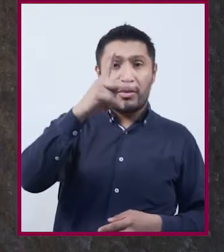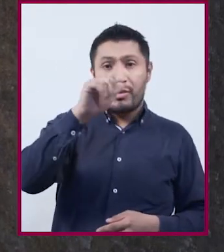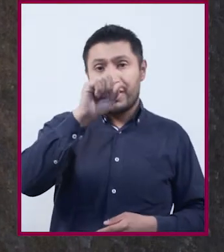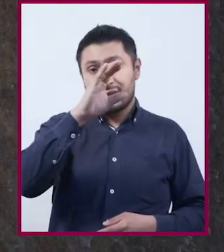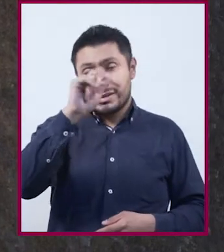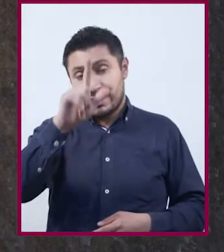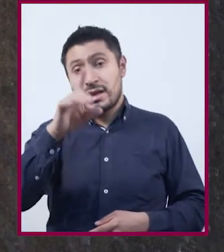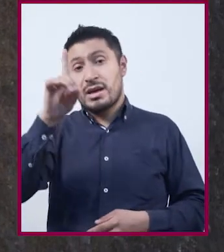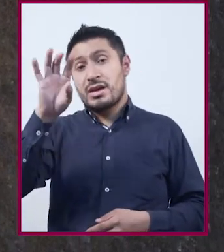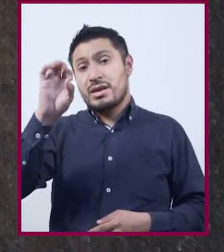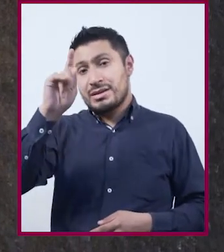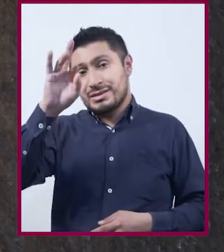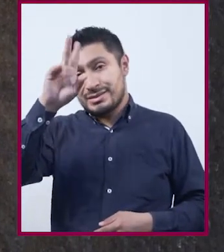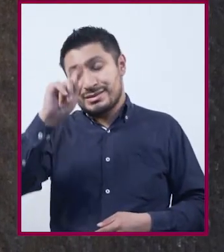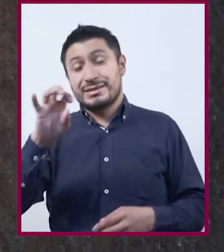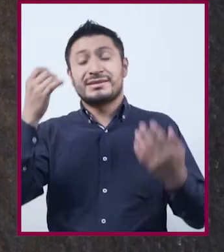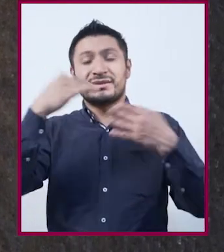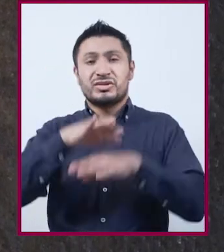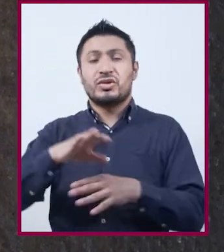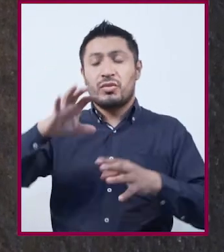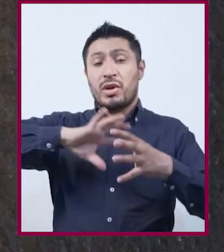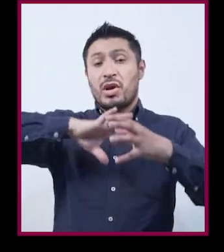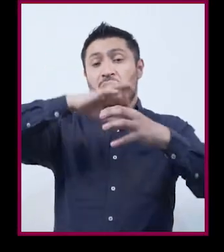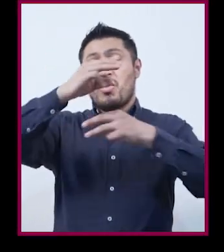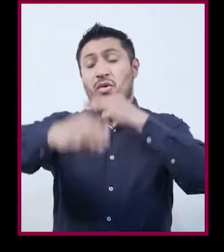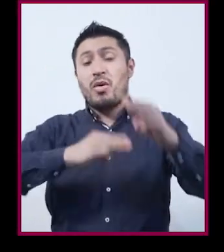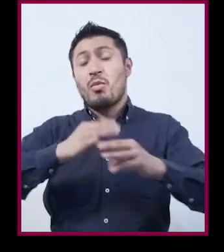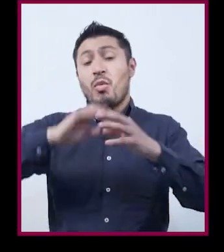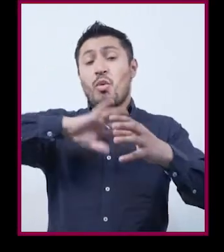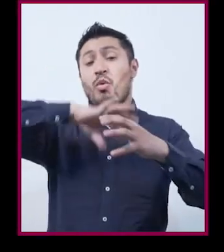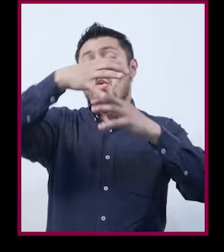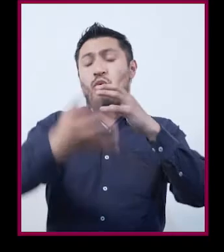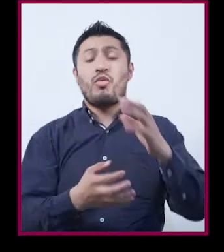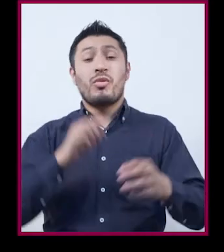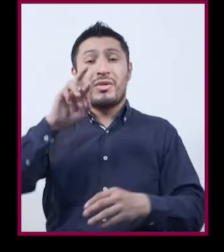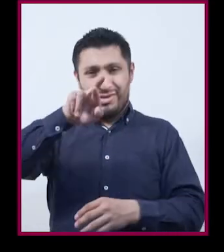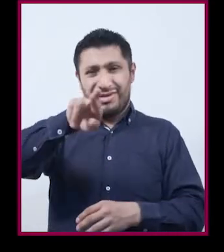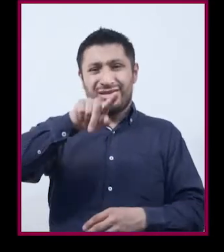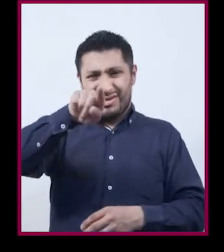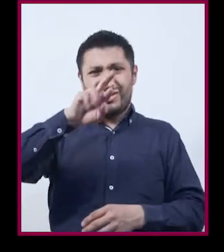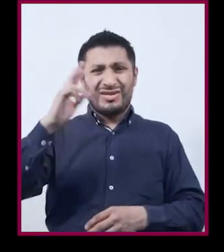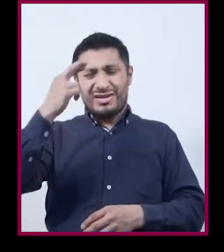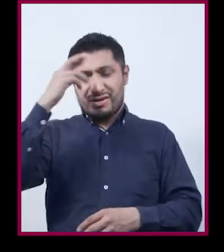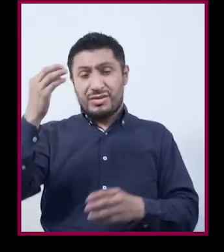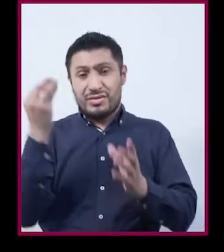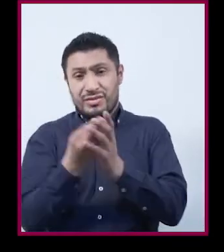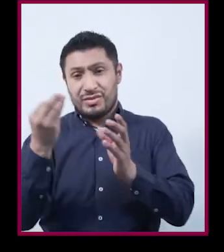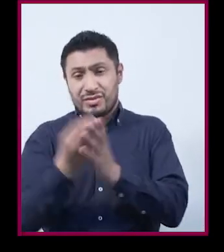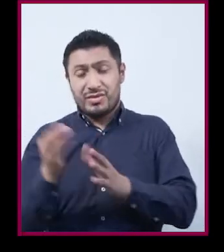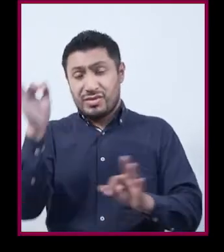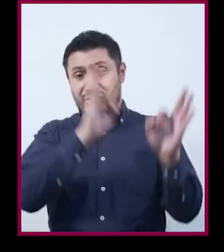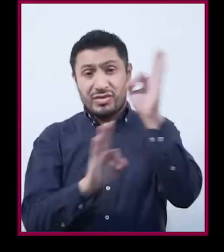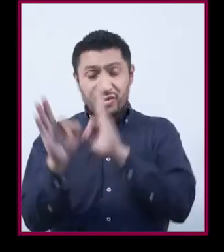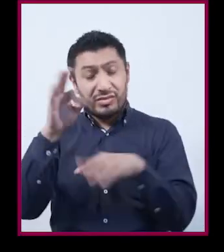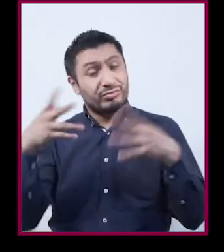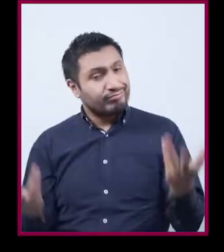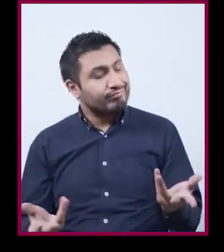las ideas de Pascal y Descartes sobre la presión atmosférica. ¿Recuerdas tus clases de física?